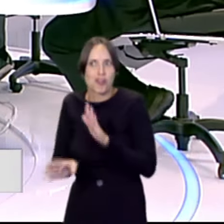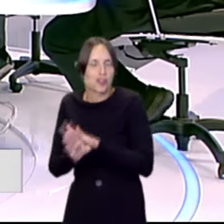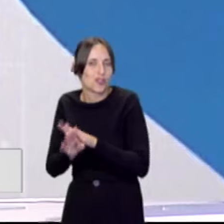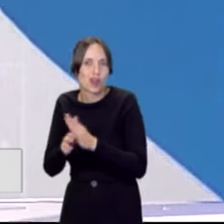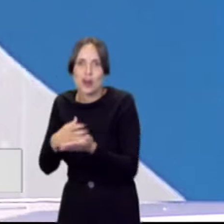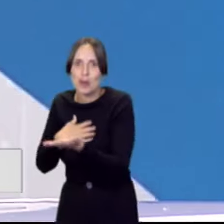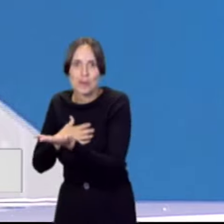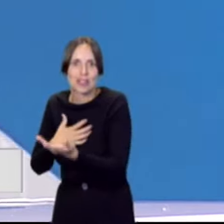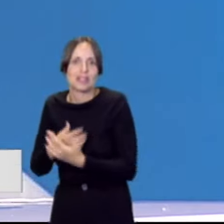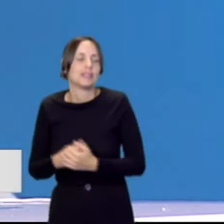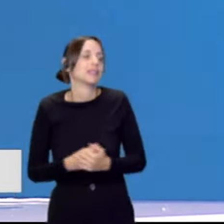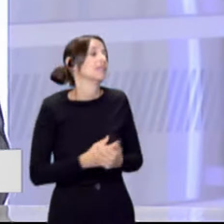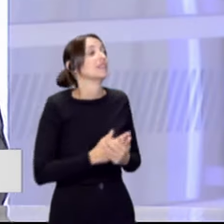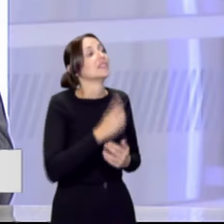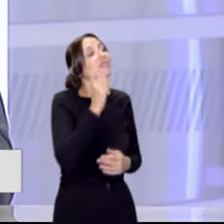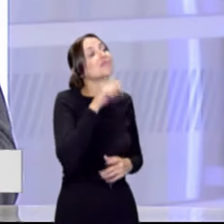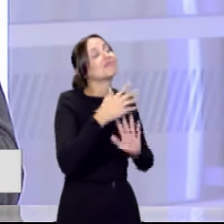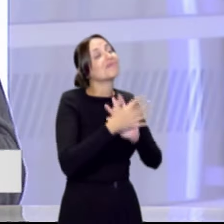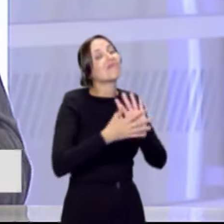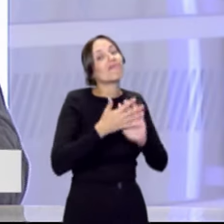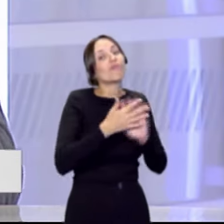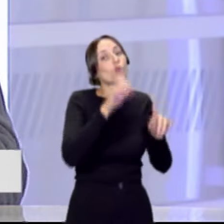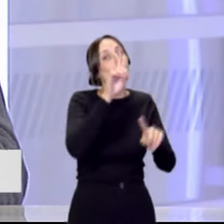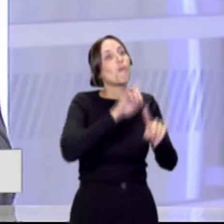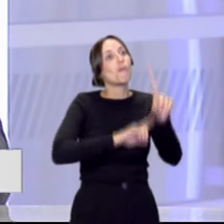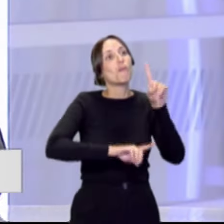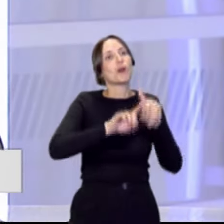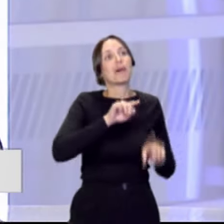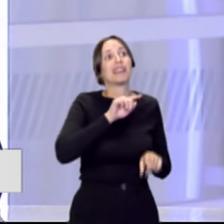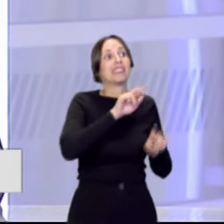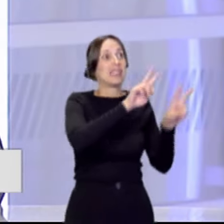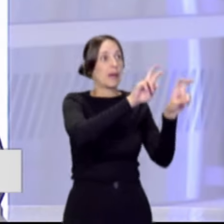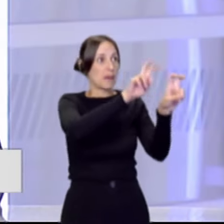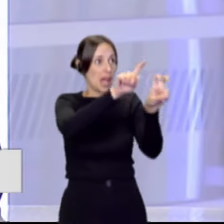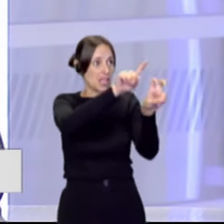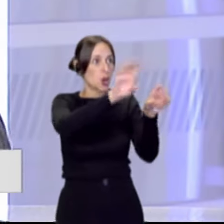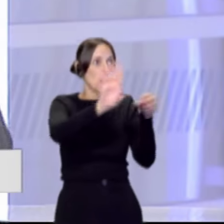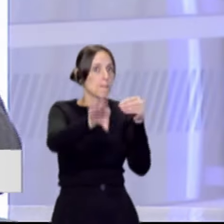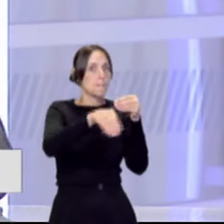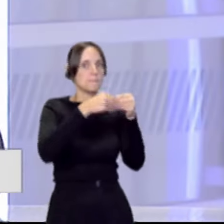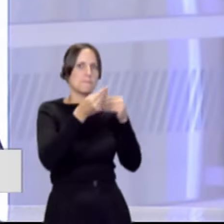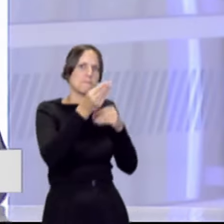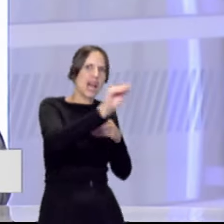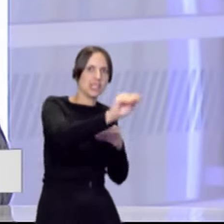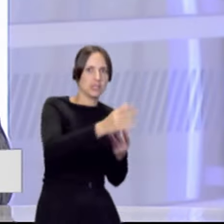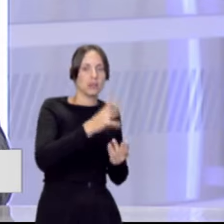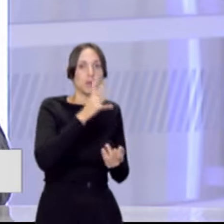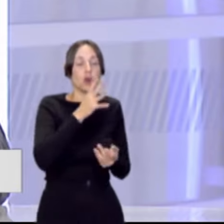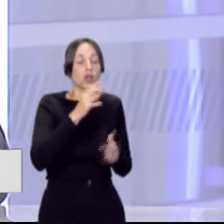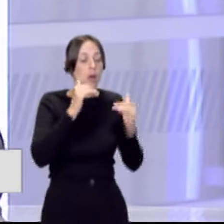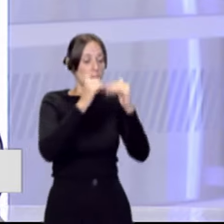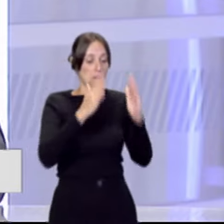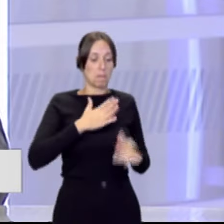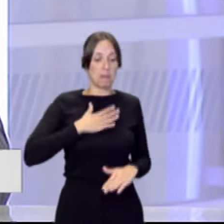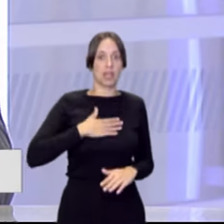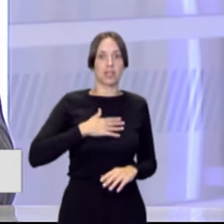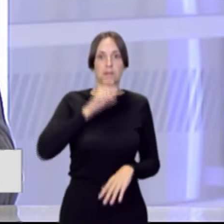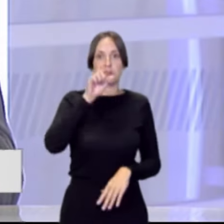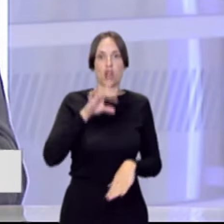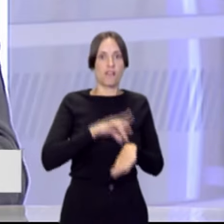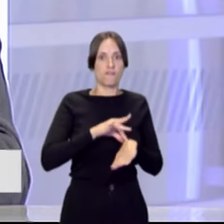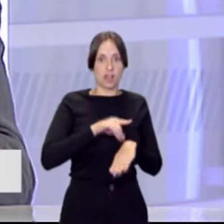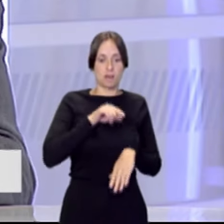estamos hablando aquí es de un problema que es añadido a todo eso, es decir, en una casa para tener a un enfermo de este tipo, pues hace